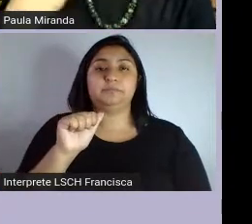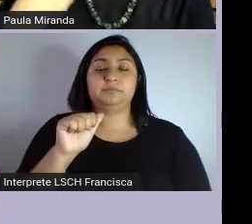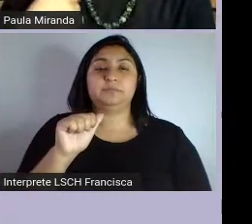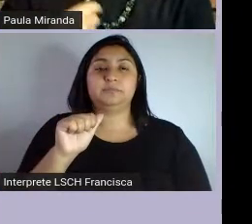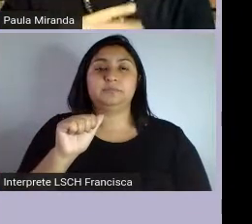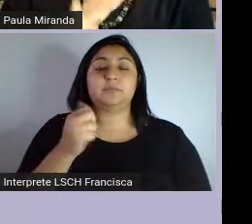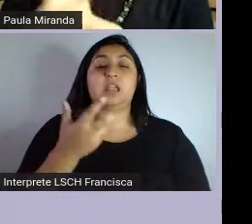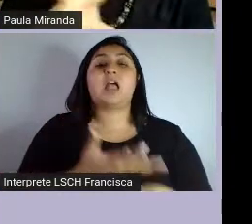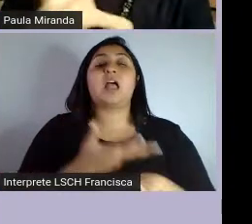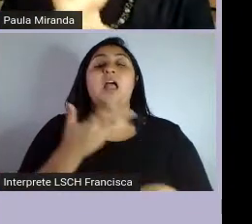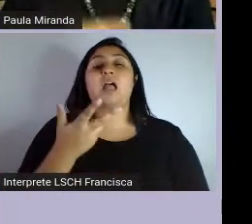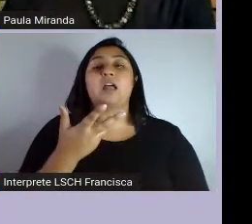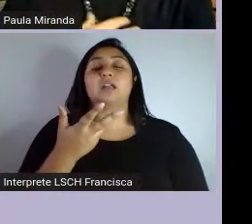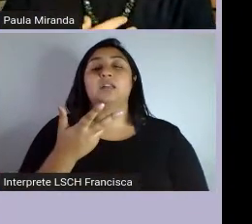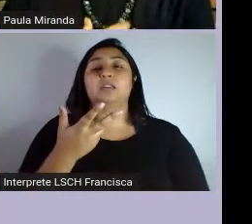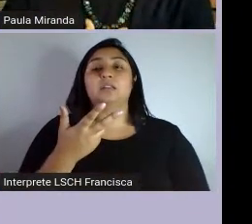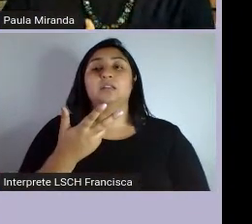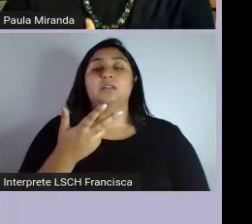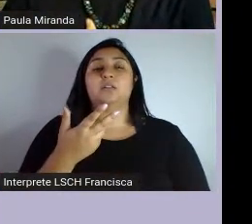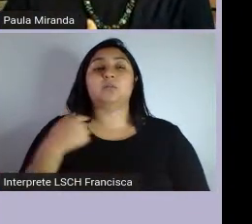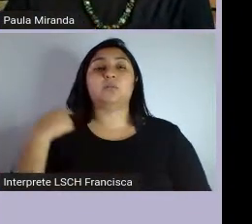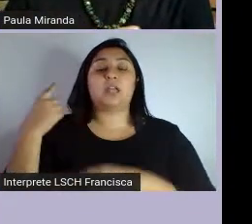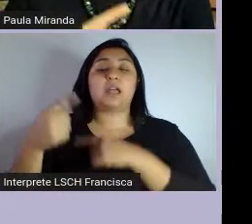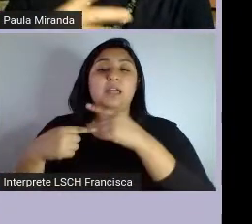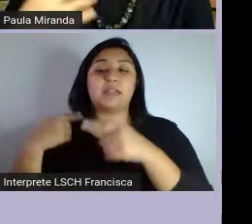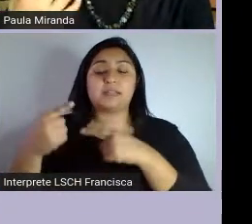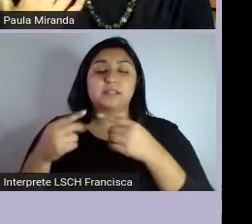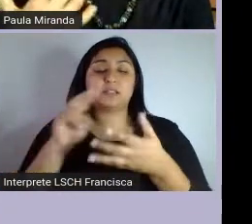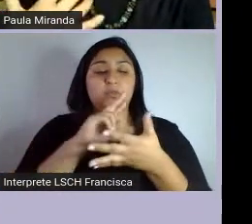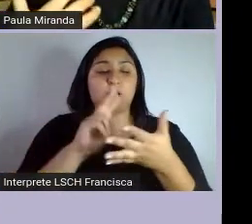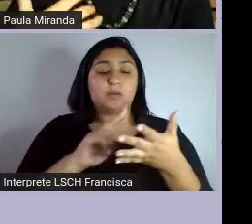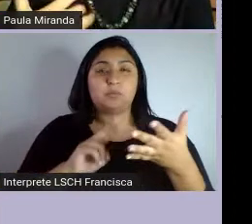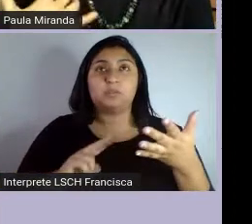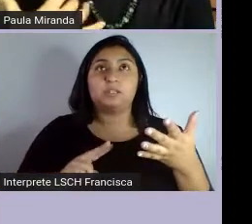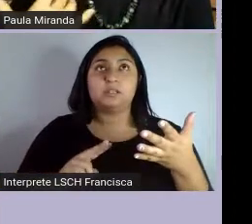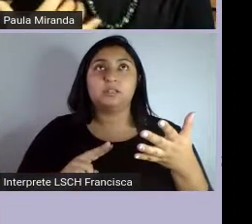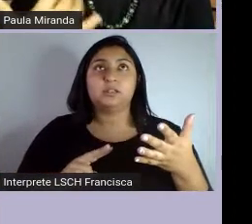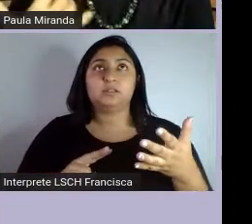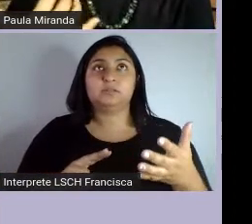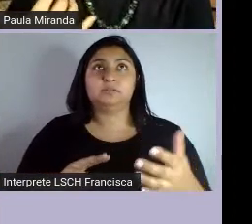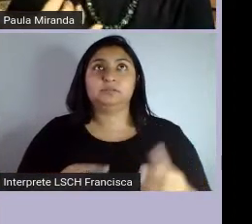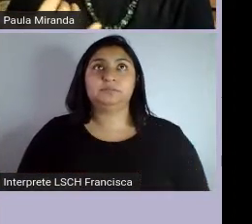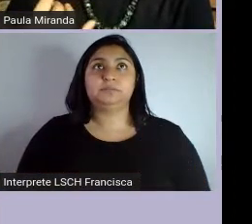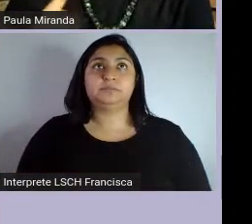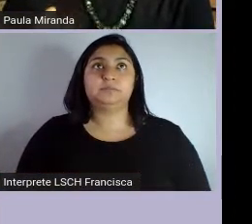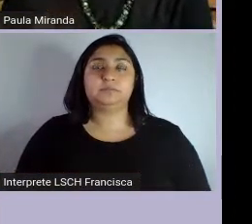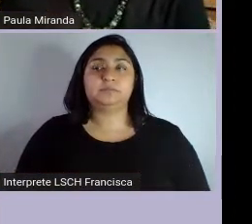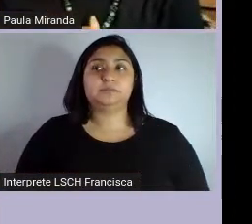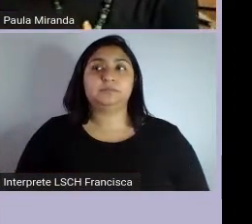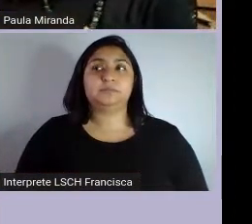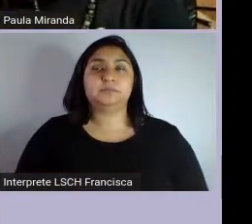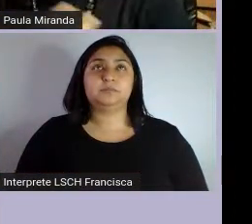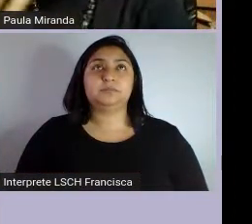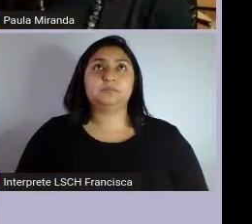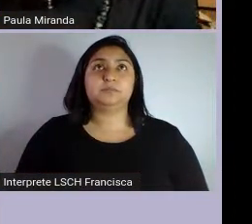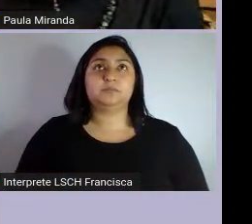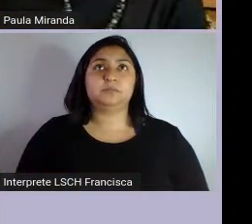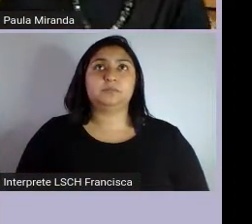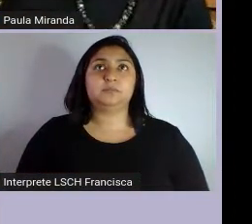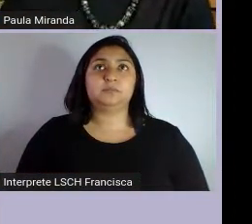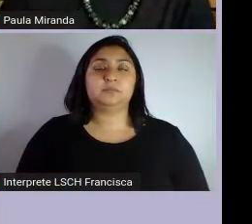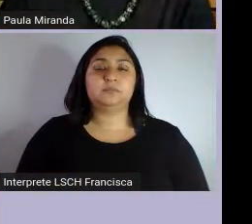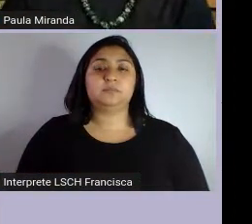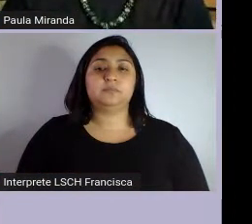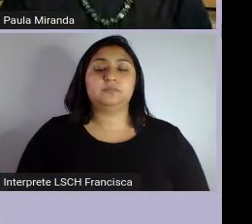hay una herencia, y es como una poética que está al interior de la décima. Hay una herencia que ella la toma vía materna,